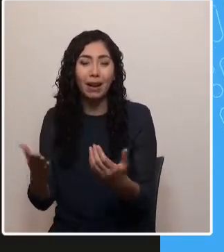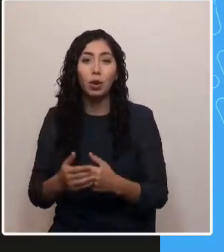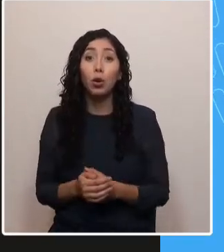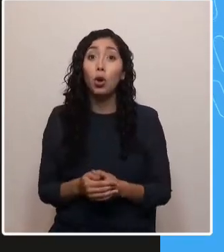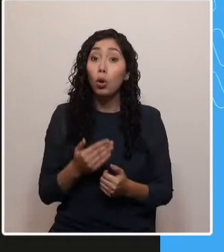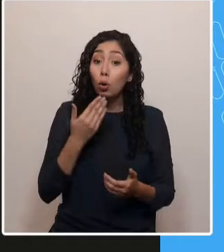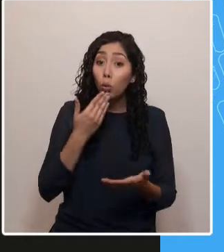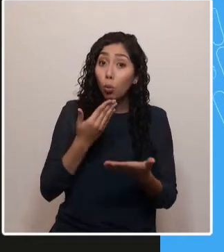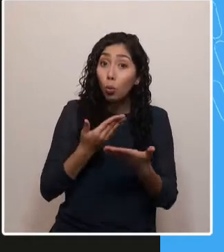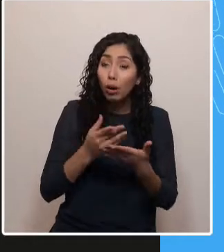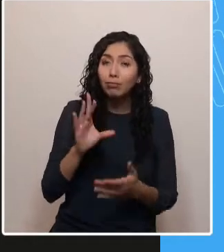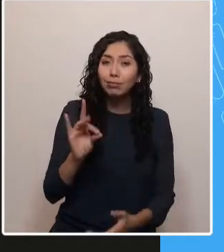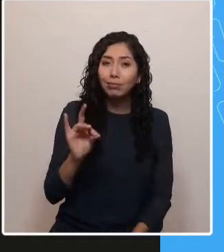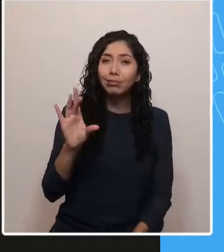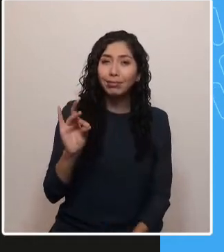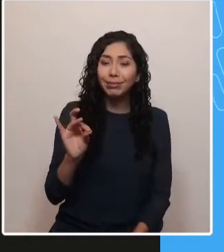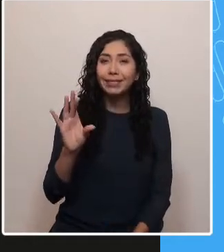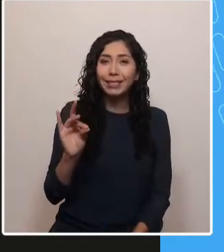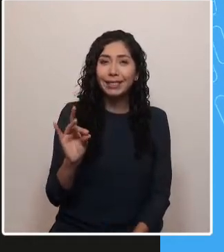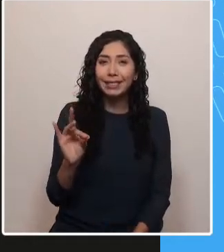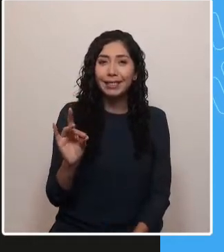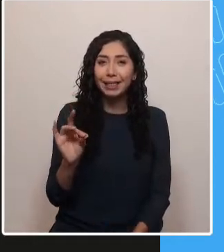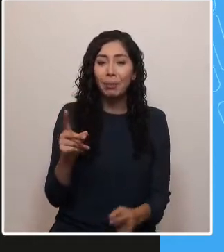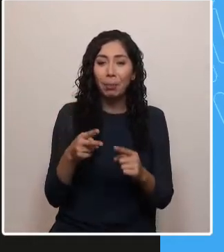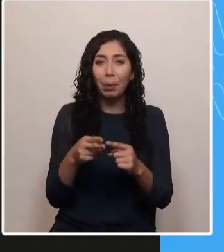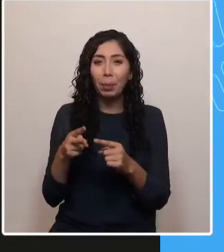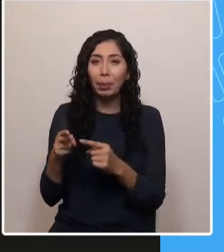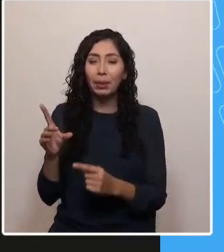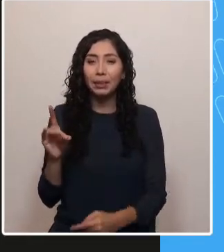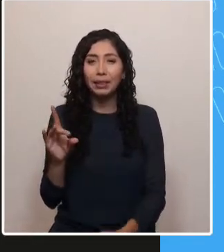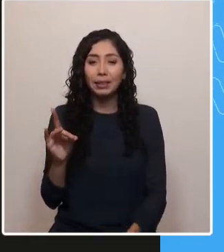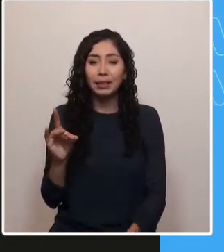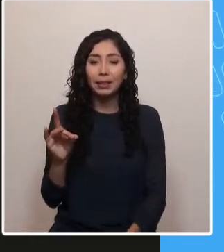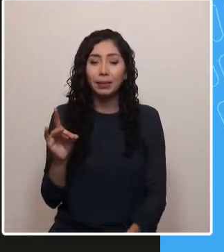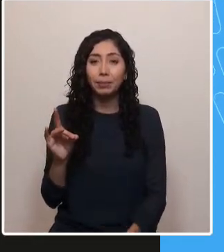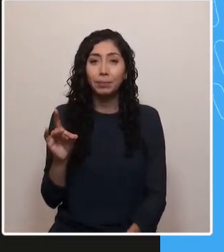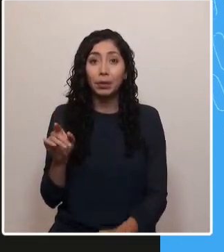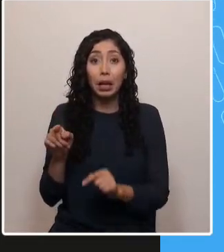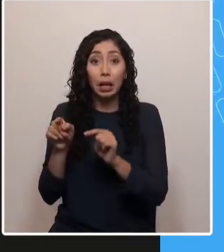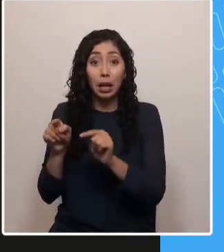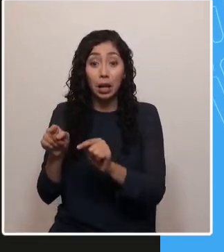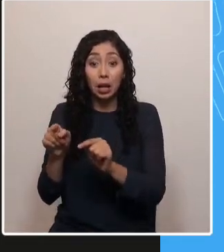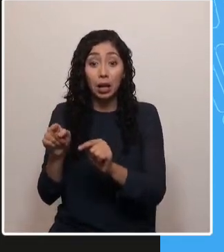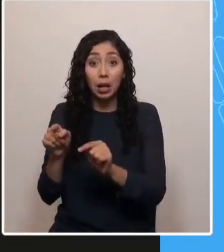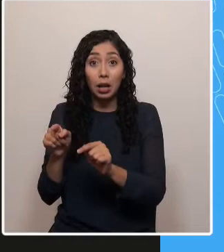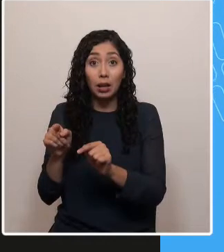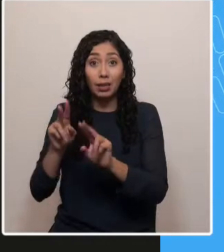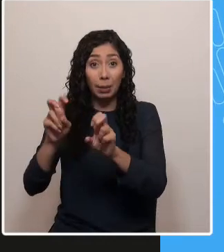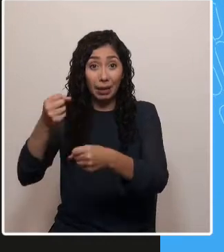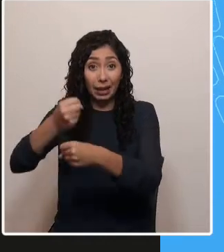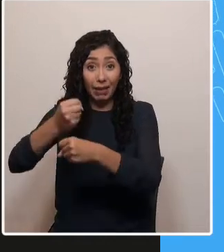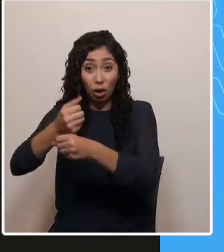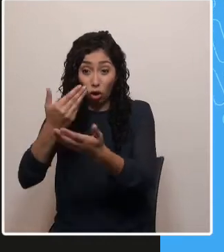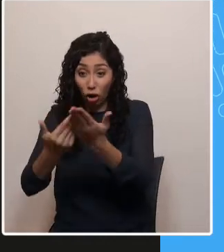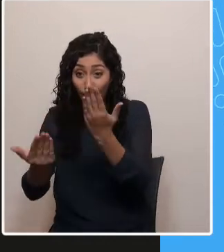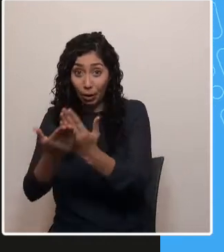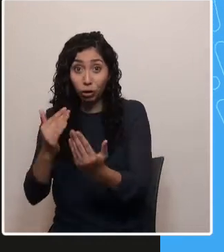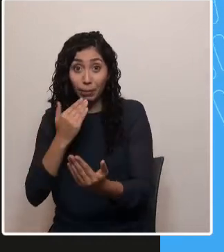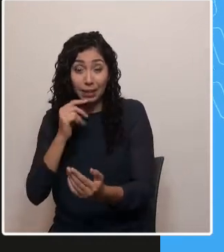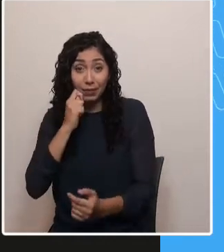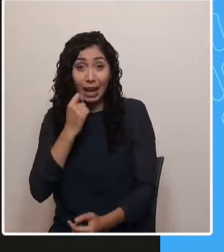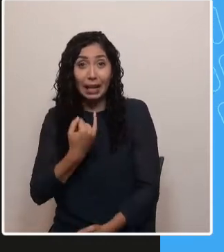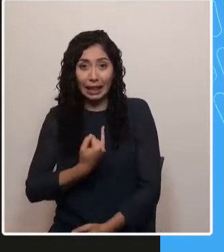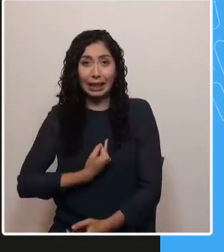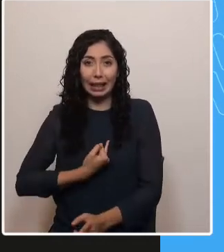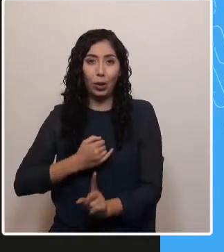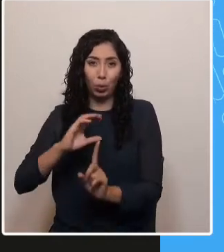esto, también estamos hablando sobre cuando queremos rearmar estructurado, y por eso también